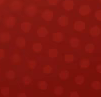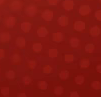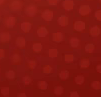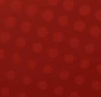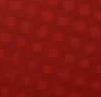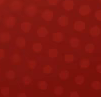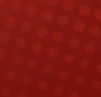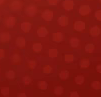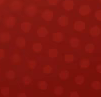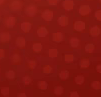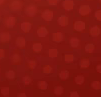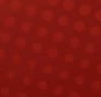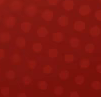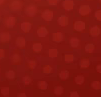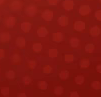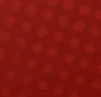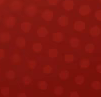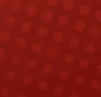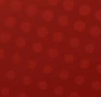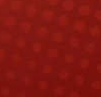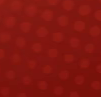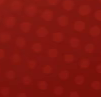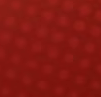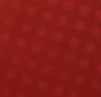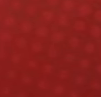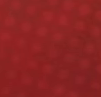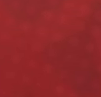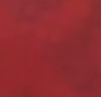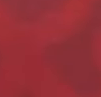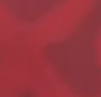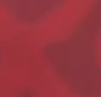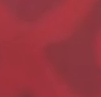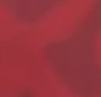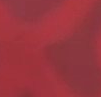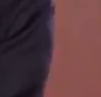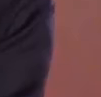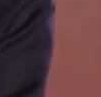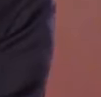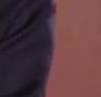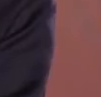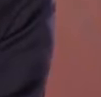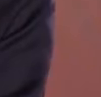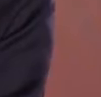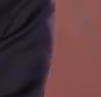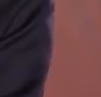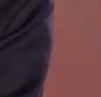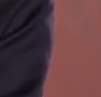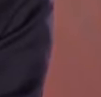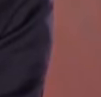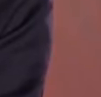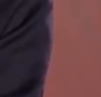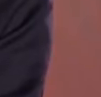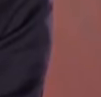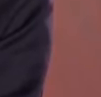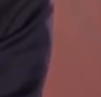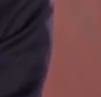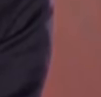estudiantes de escuelas públicas que de escuelas particulares. Sin embargo,